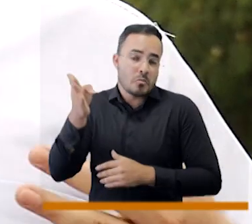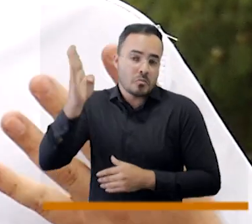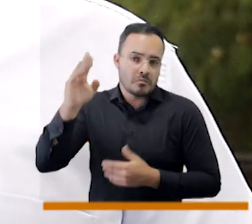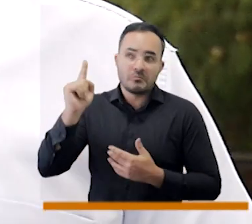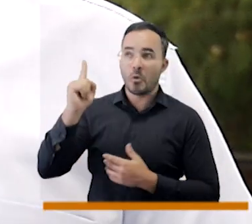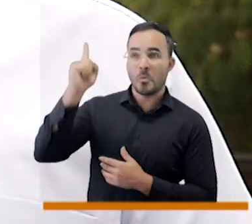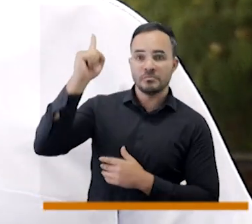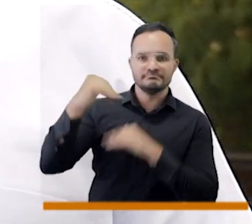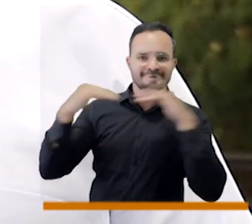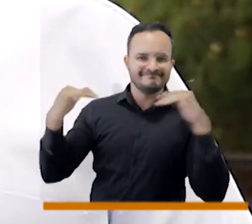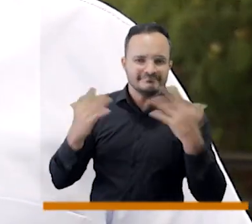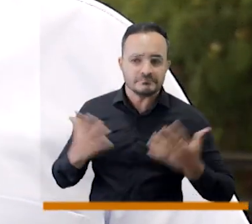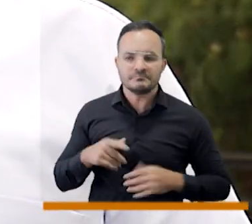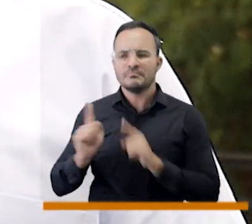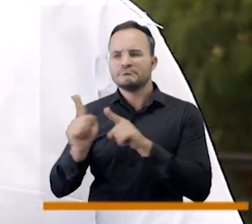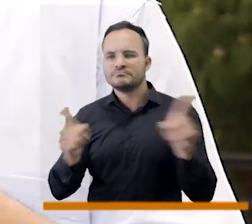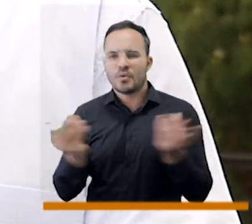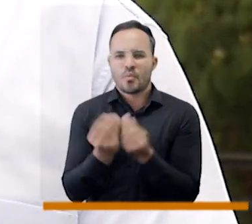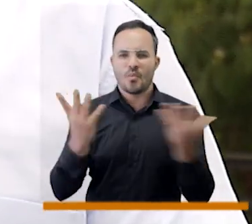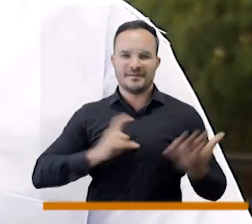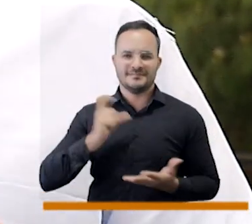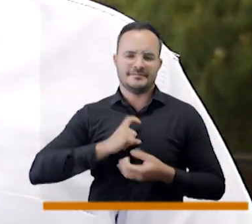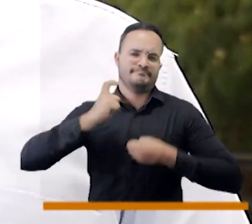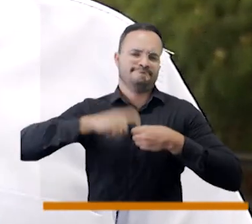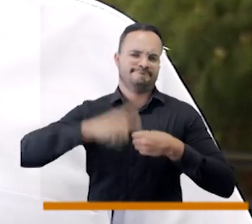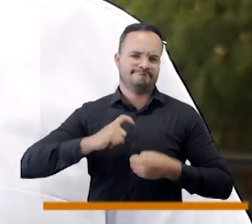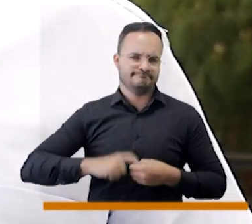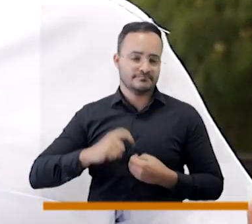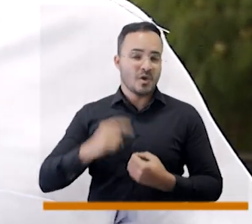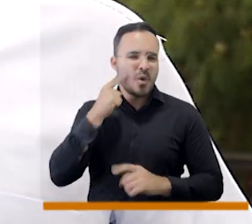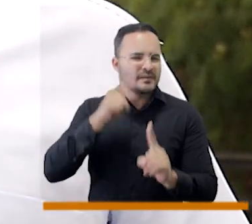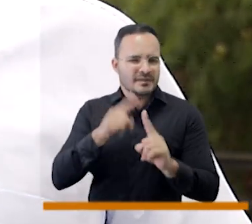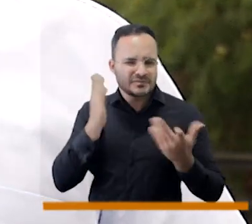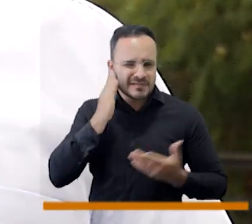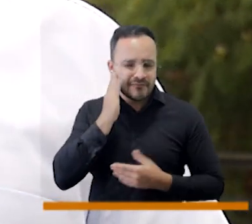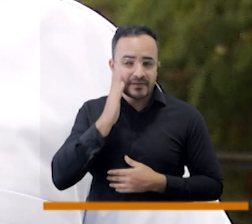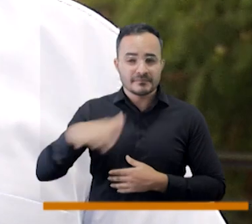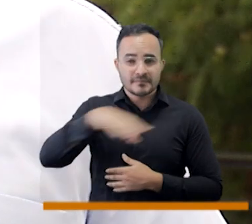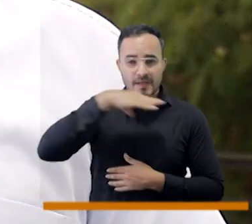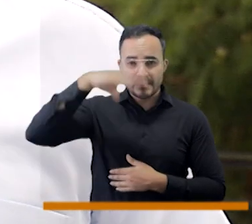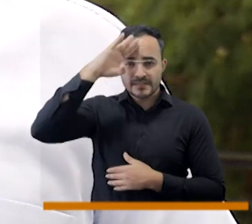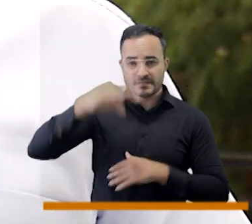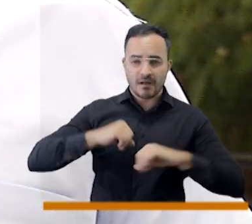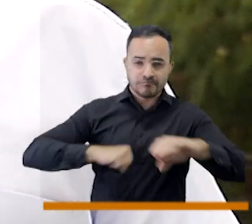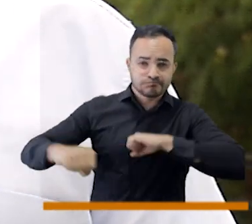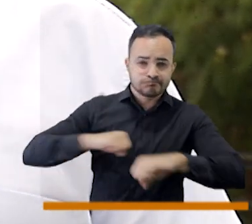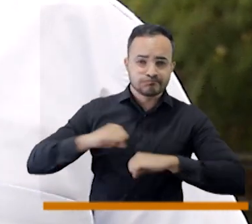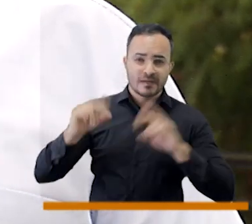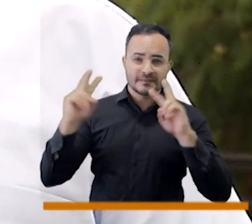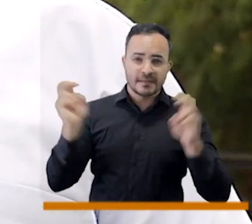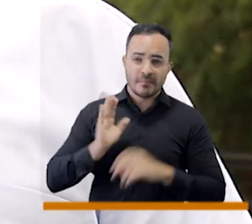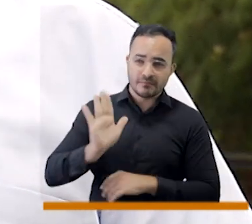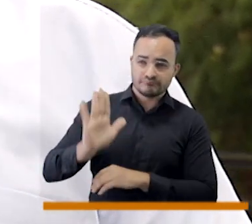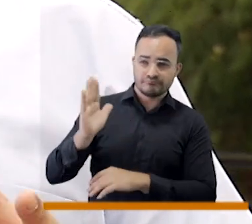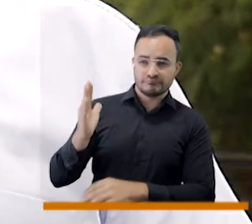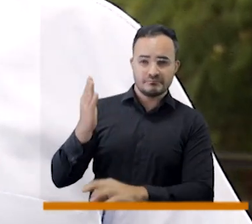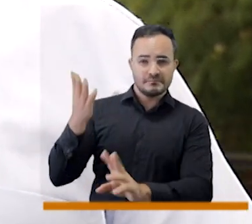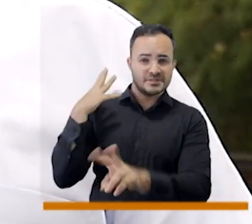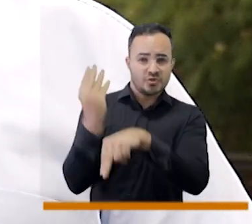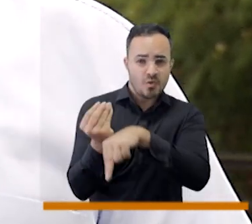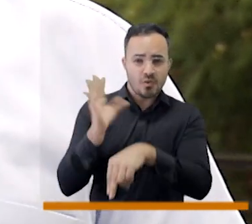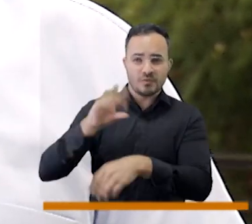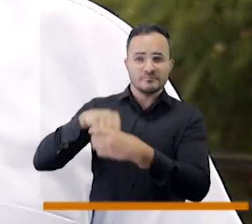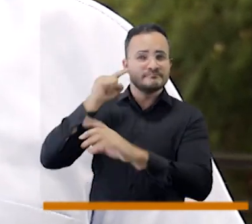Medellín, cuántas organizaciones que ayudan a las iglesias a realizar su actividad misional y de esta manera podemos también